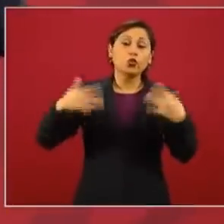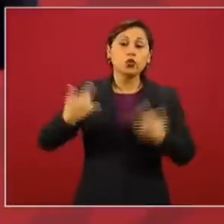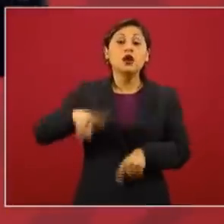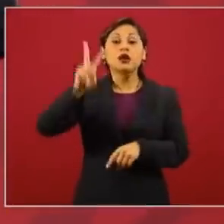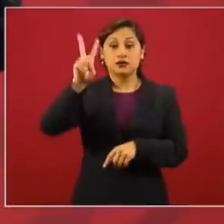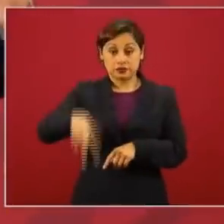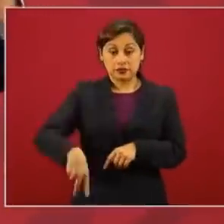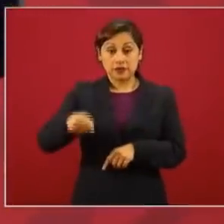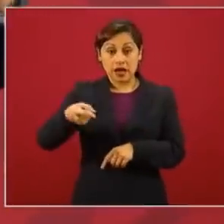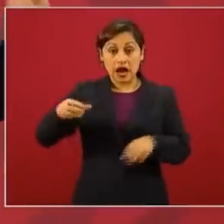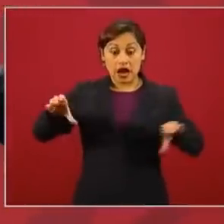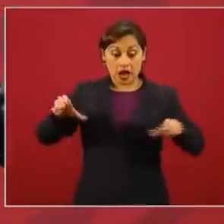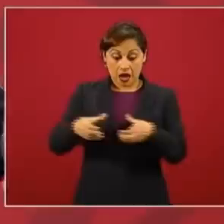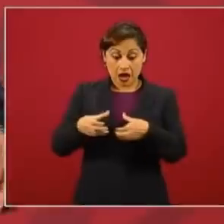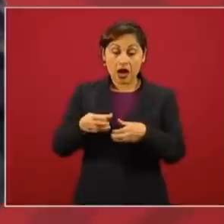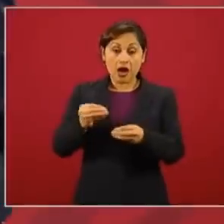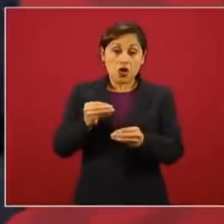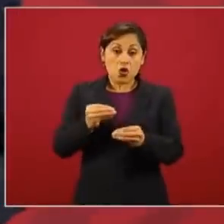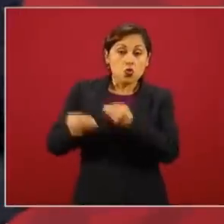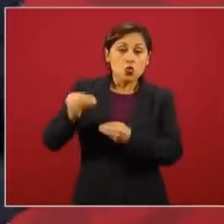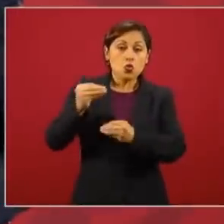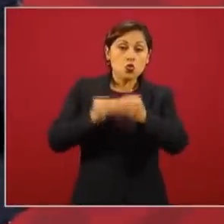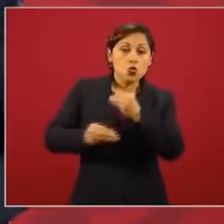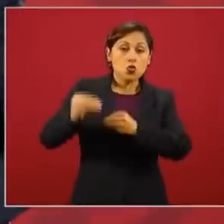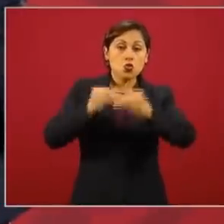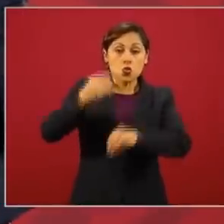para crear el Sistema Nacional Anticorrupción